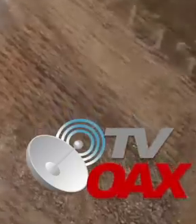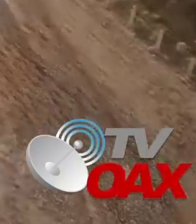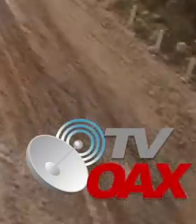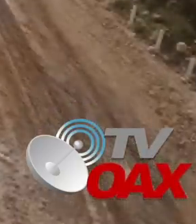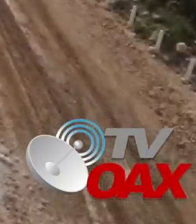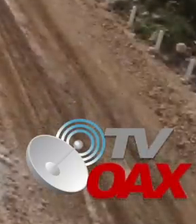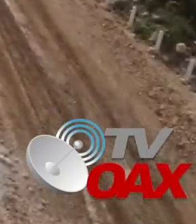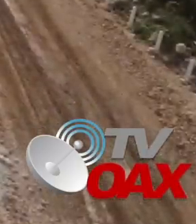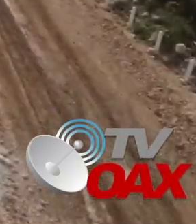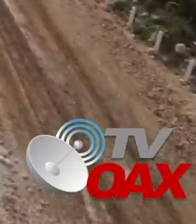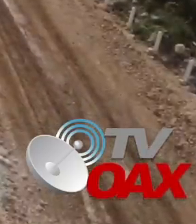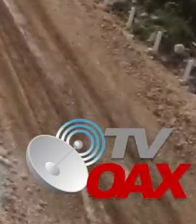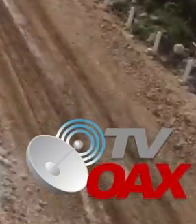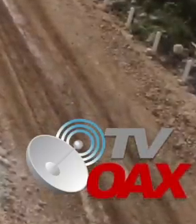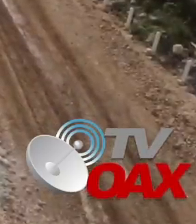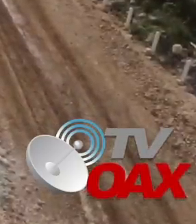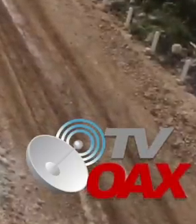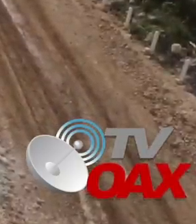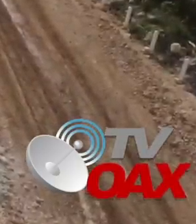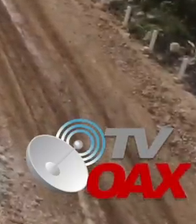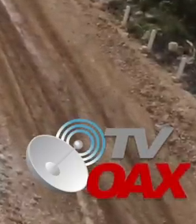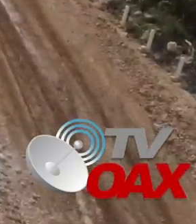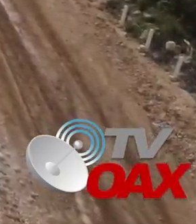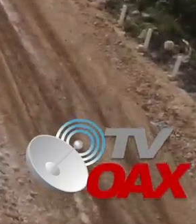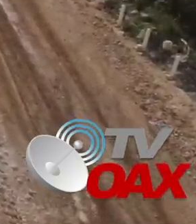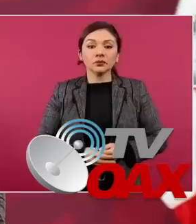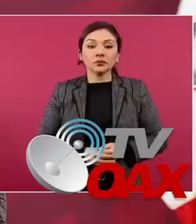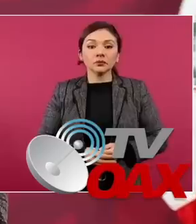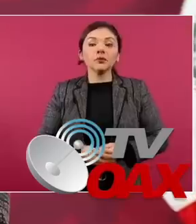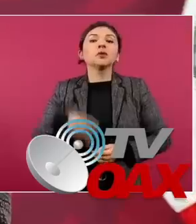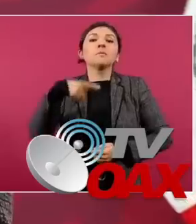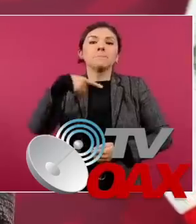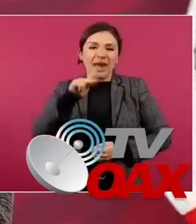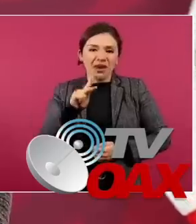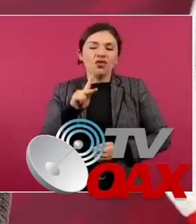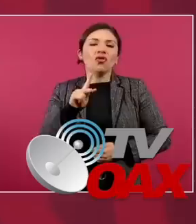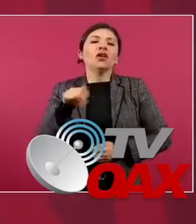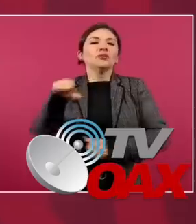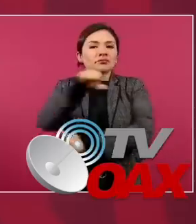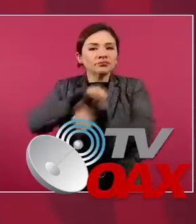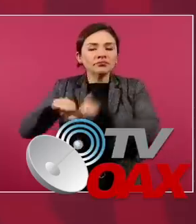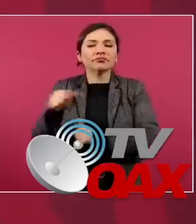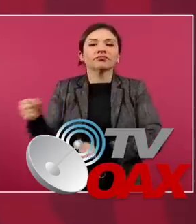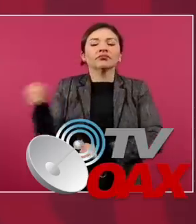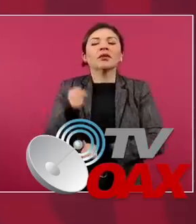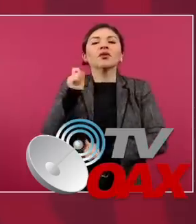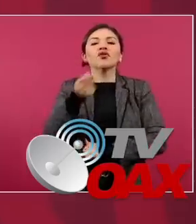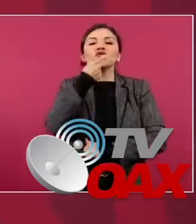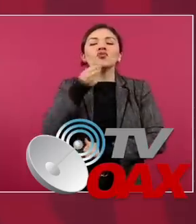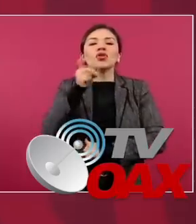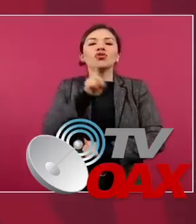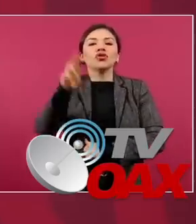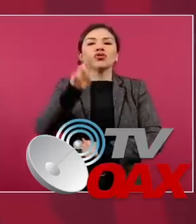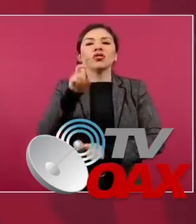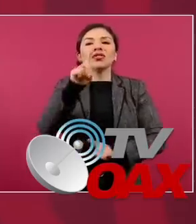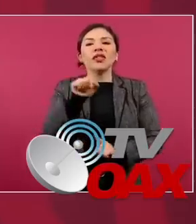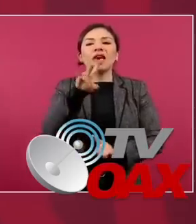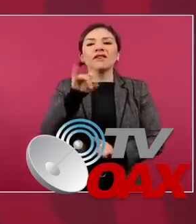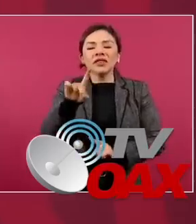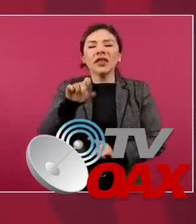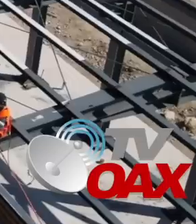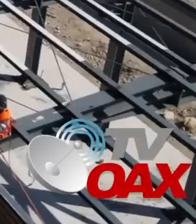inaugurado en diciembre del 2023. El presidente Andrés Manuel López Obrador